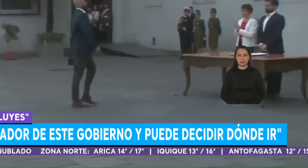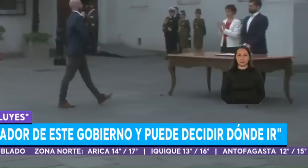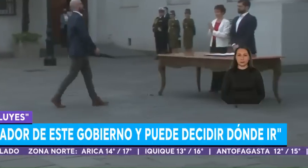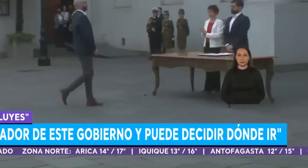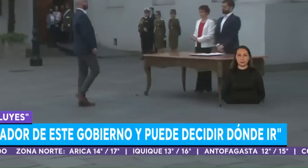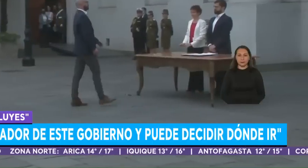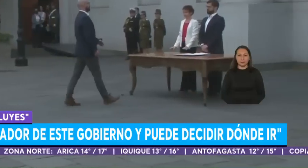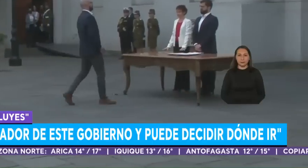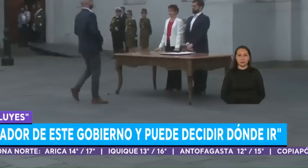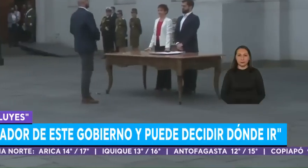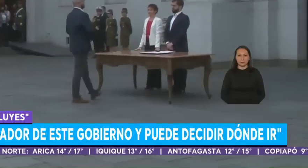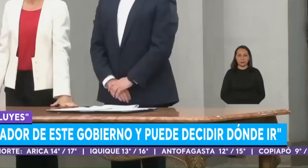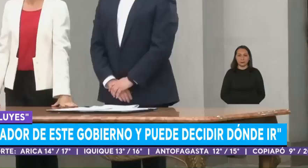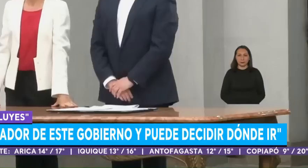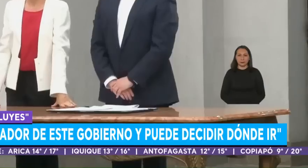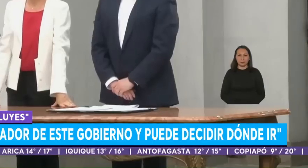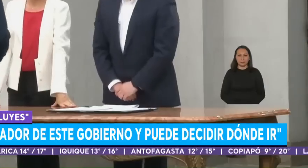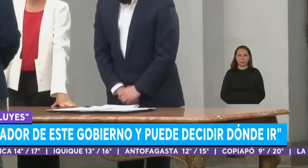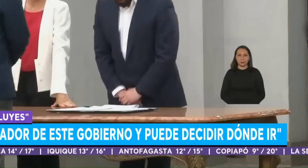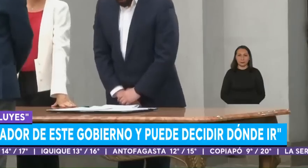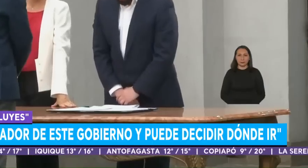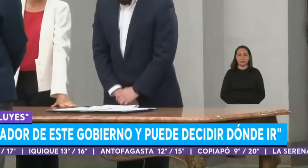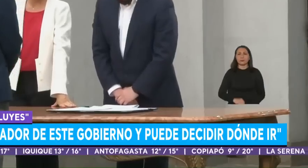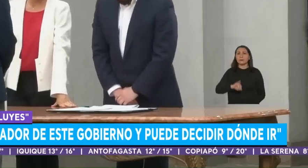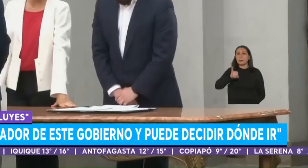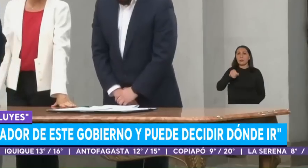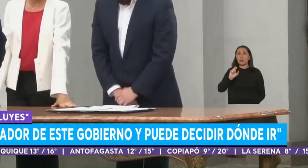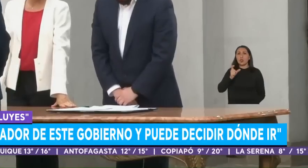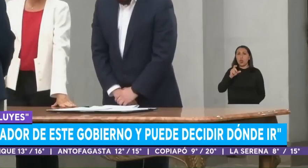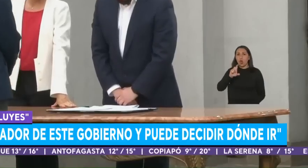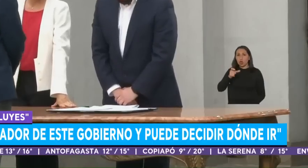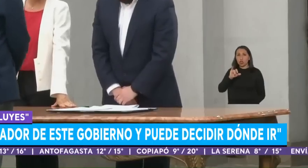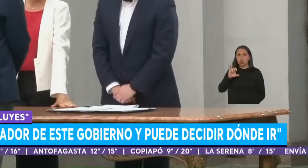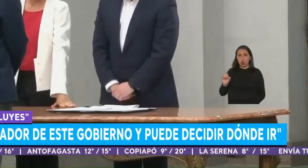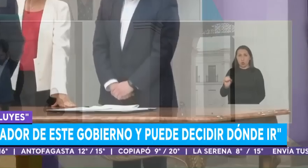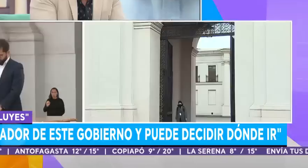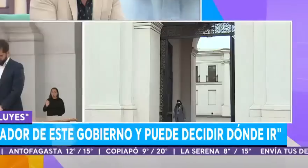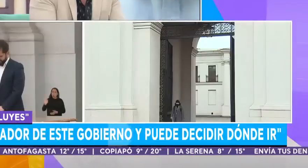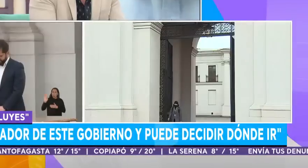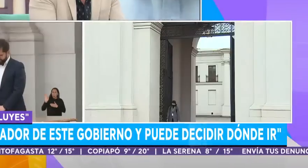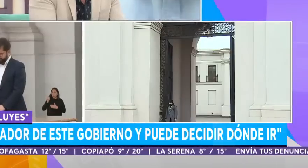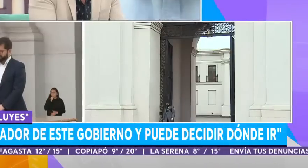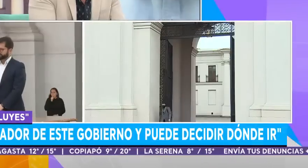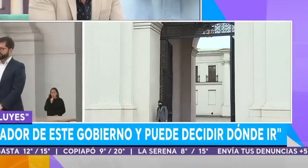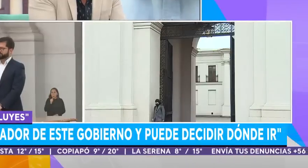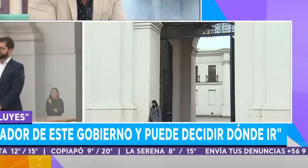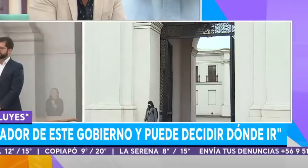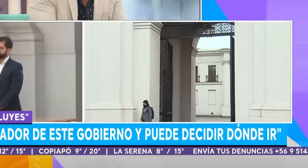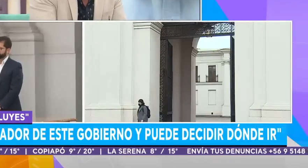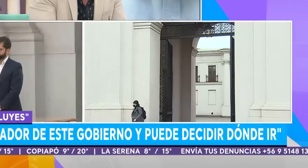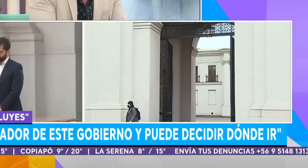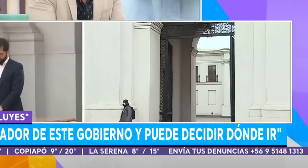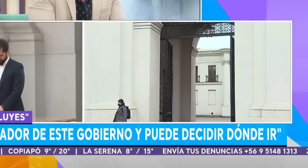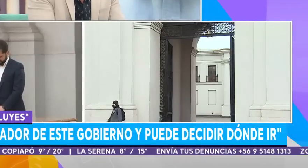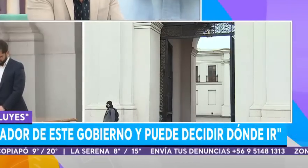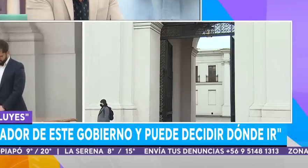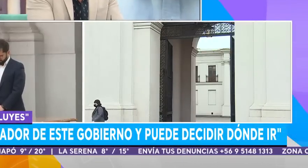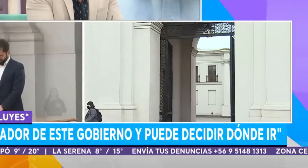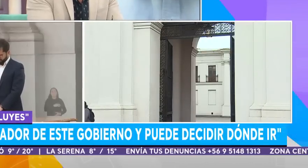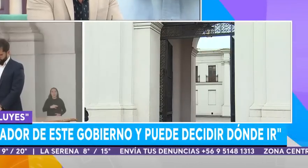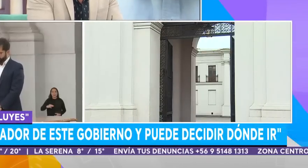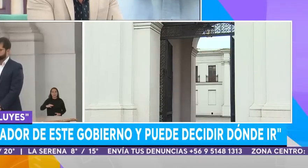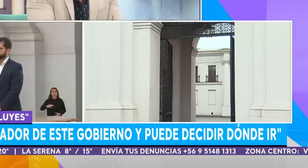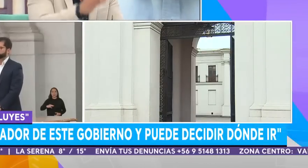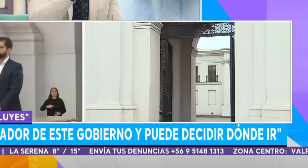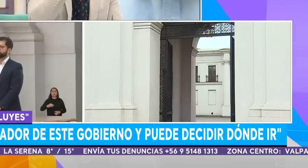Queremos presentarles a continuación quién se suma a esta conversación, protagonista del debate, influyente también, y que ha tenido una